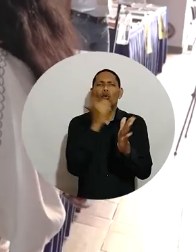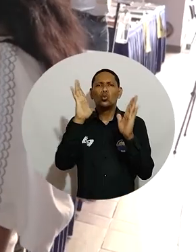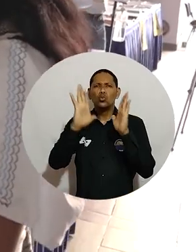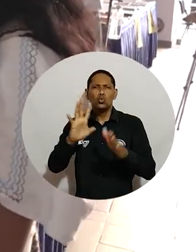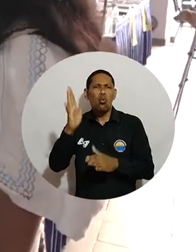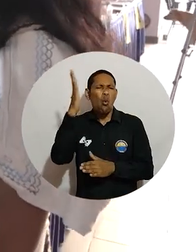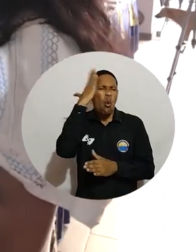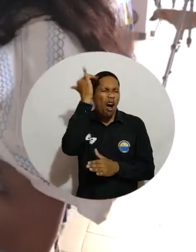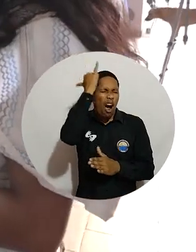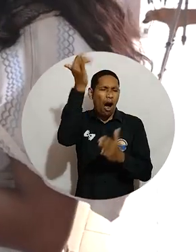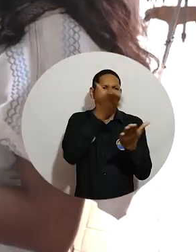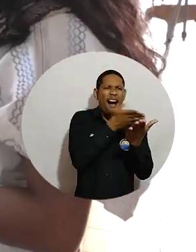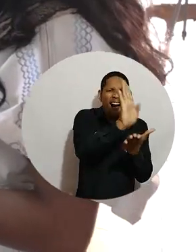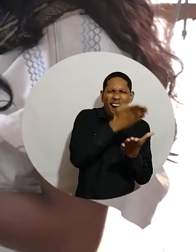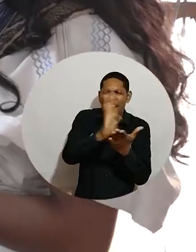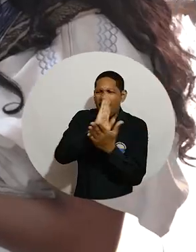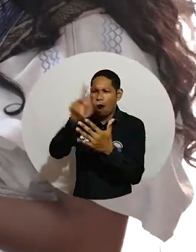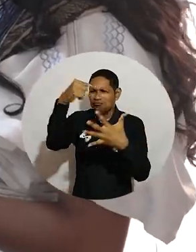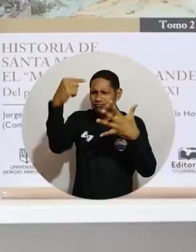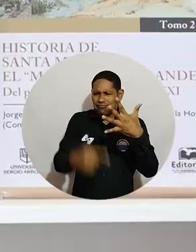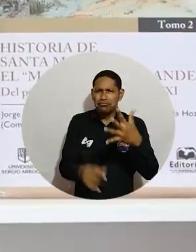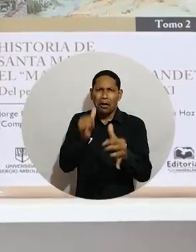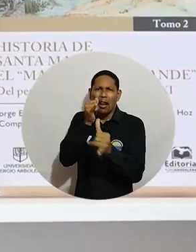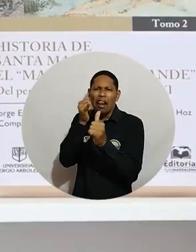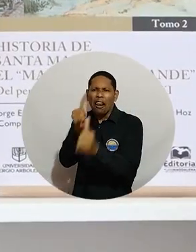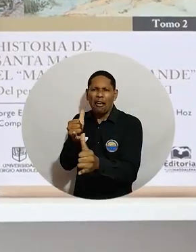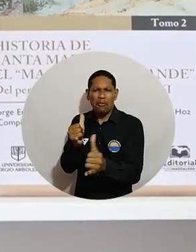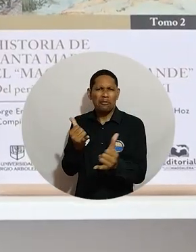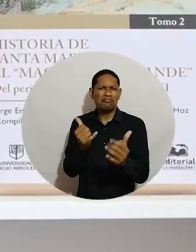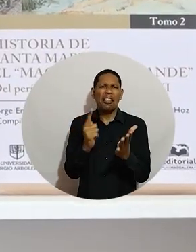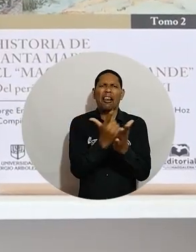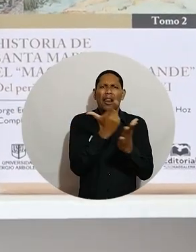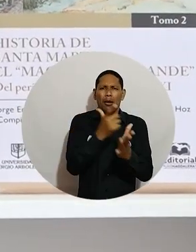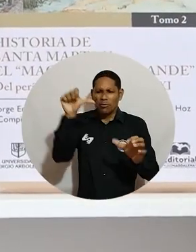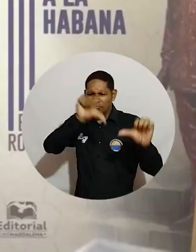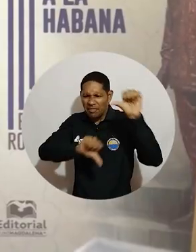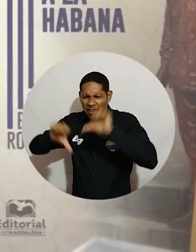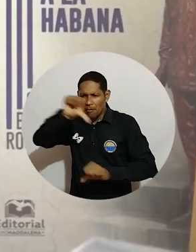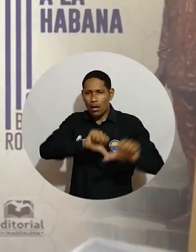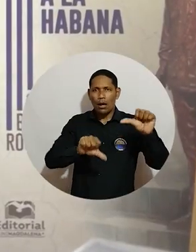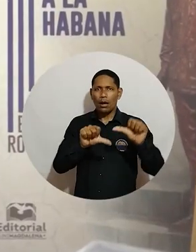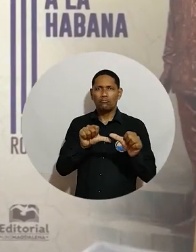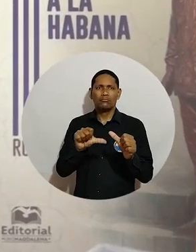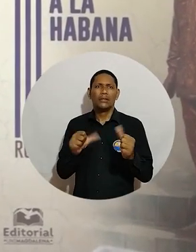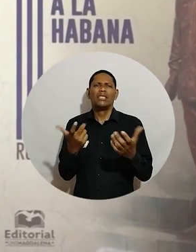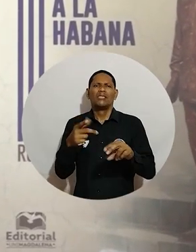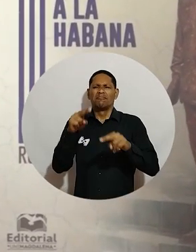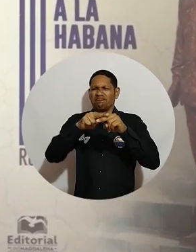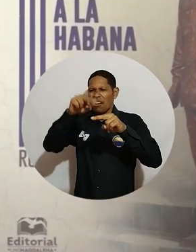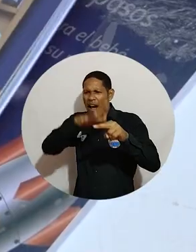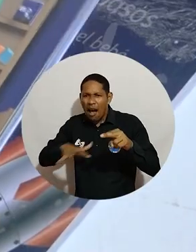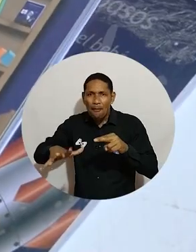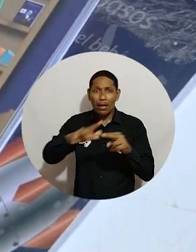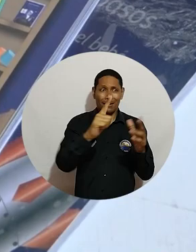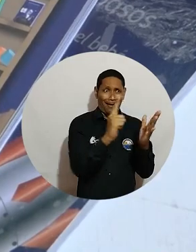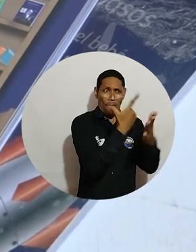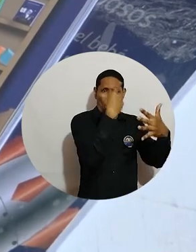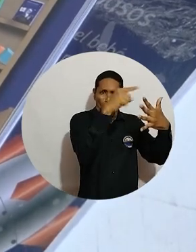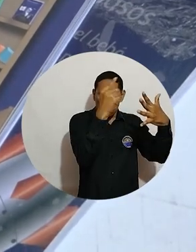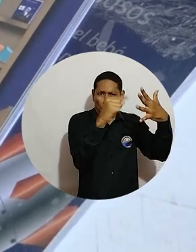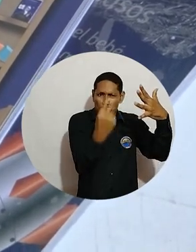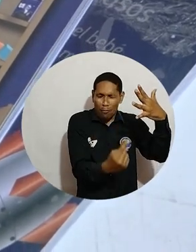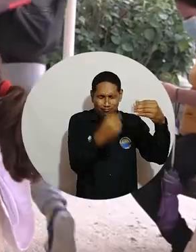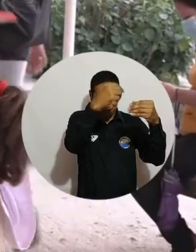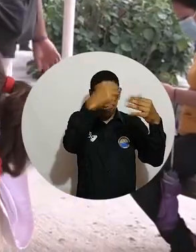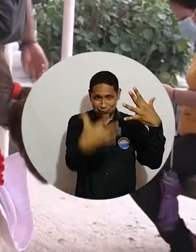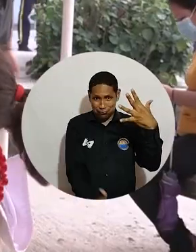libros relacionados muy técnicos a las disciplinas, a la ingeniería, a la química, al medio ambiente, en fin, a todo este tipo de